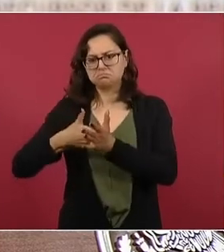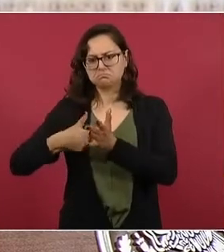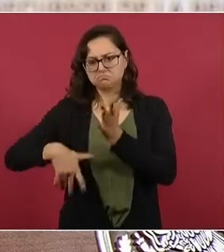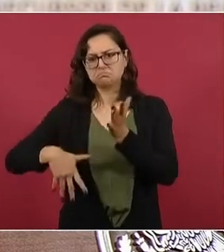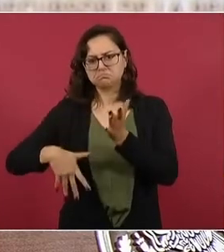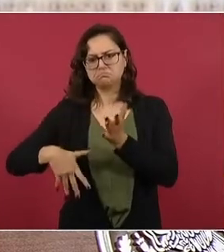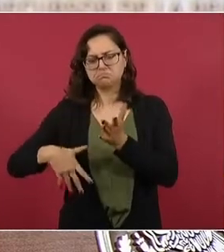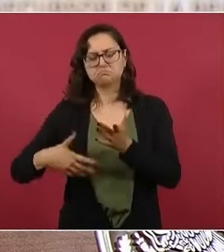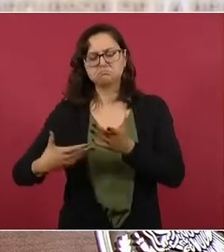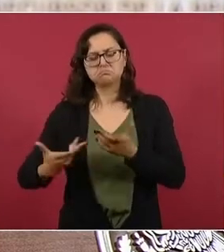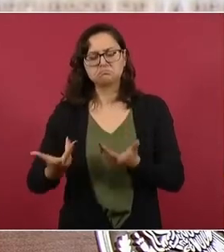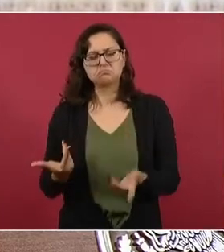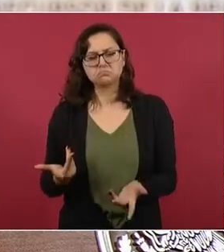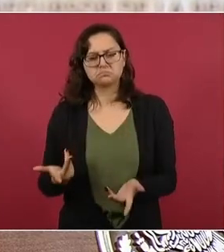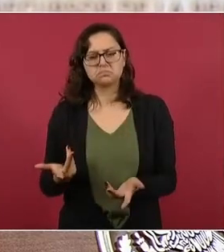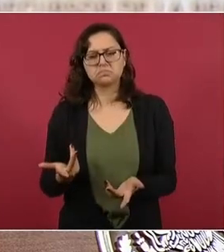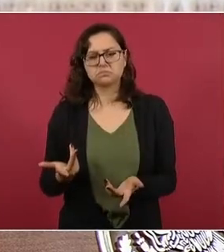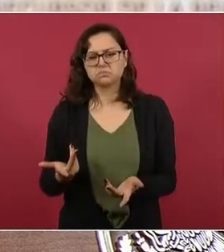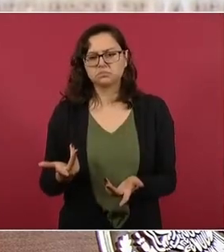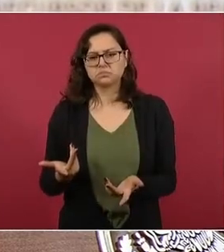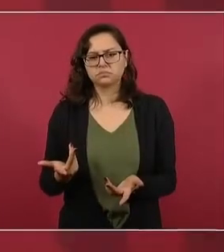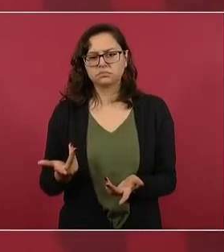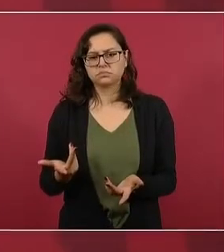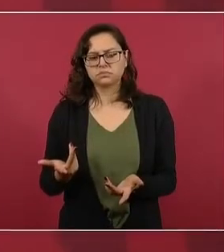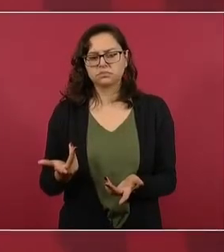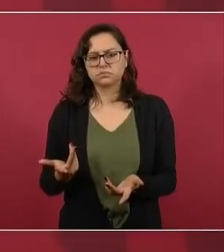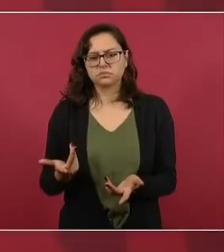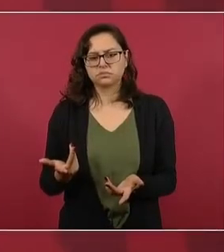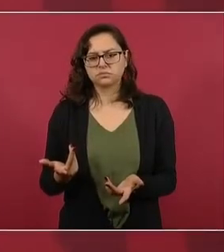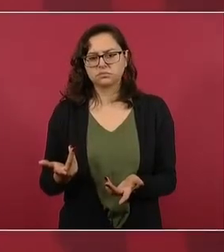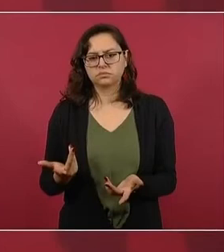que tiene que ver básicamente